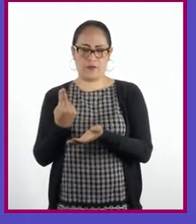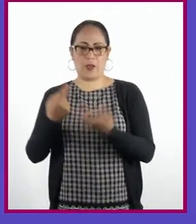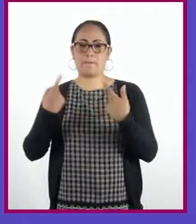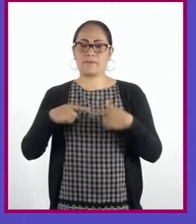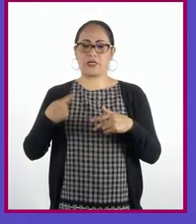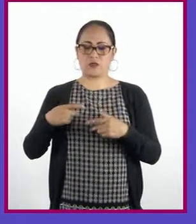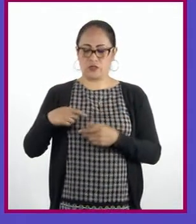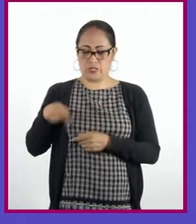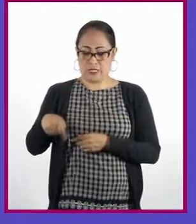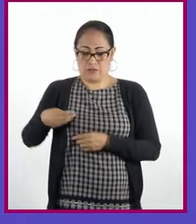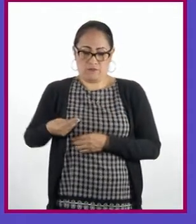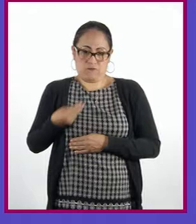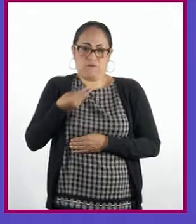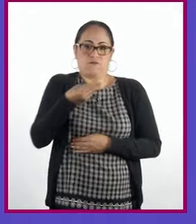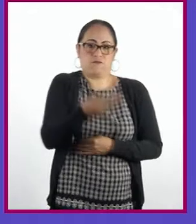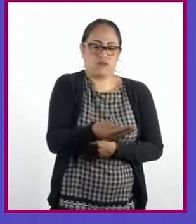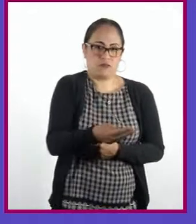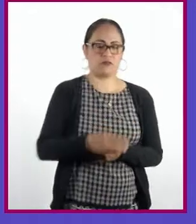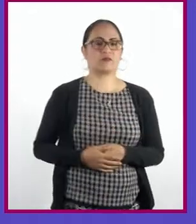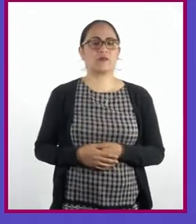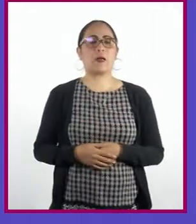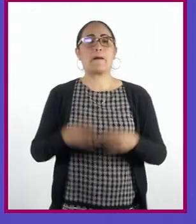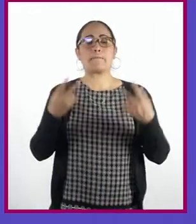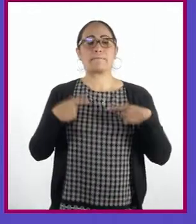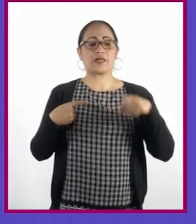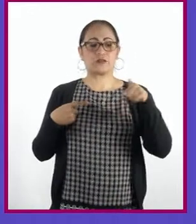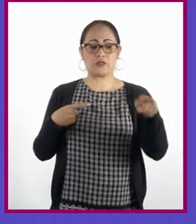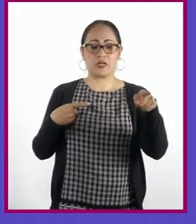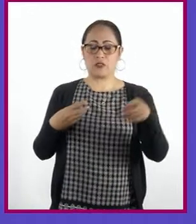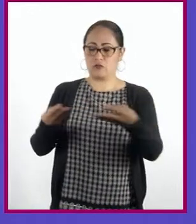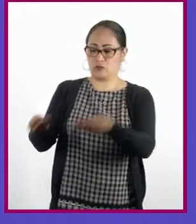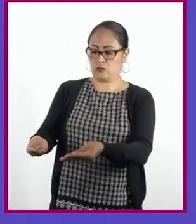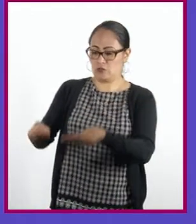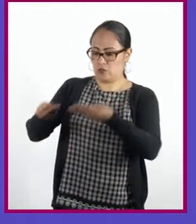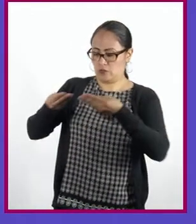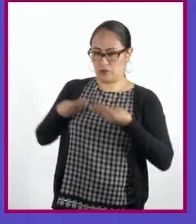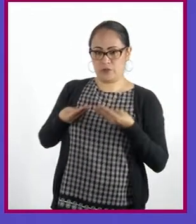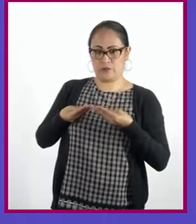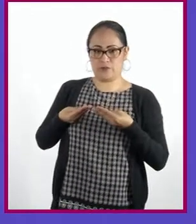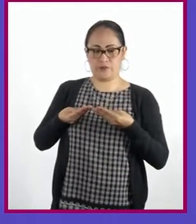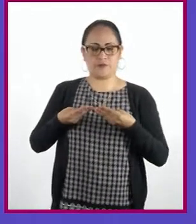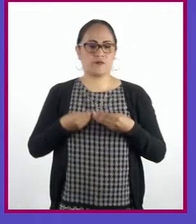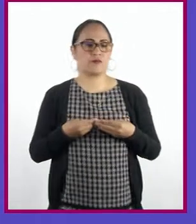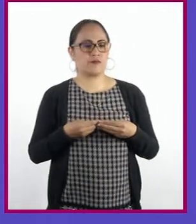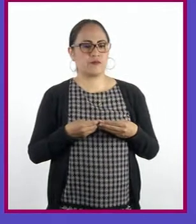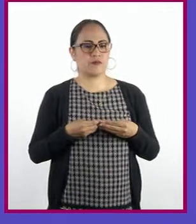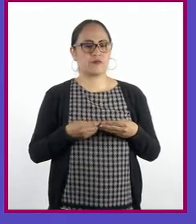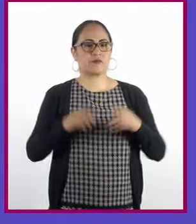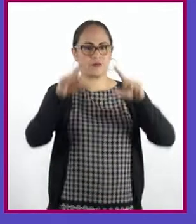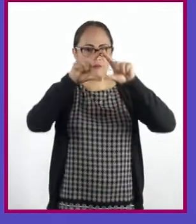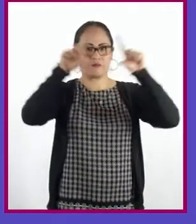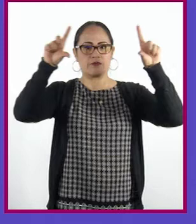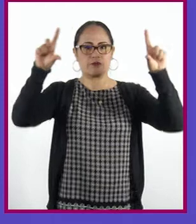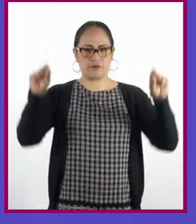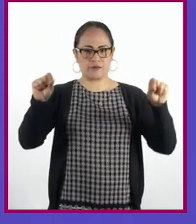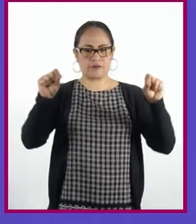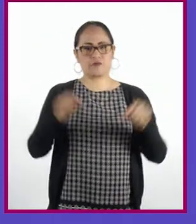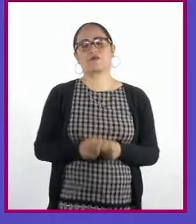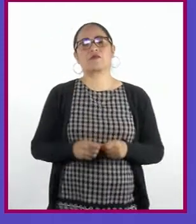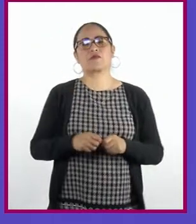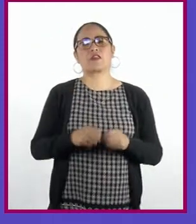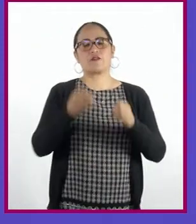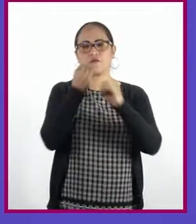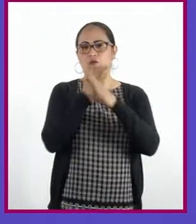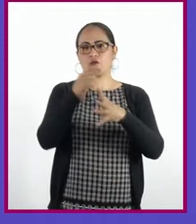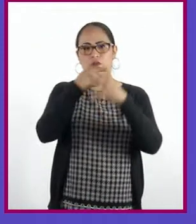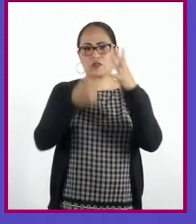quien envía la carta. Destinatario, persona a la que va dirigida la carta. Encabezado con los datos completos